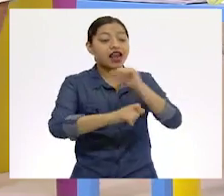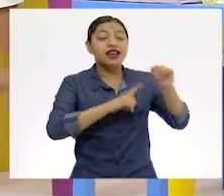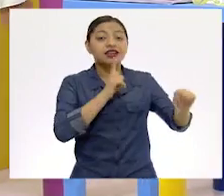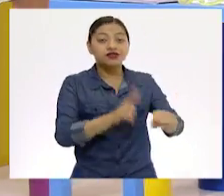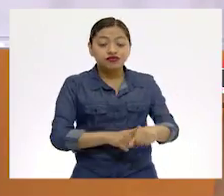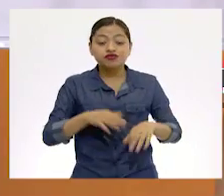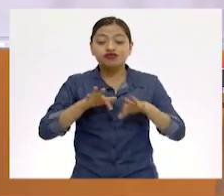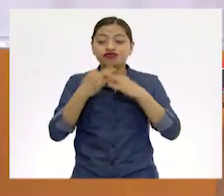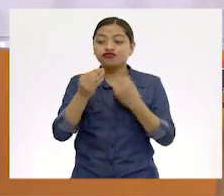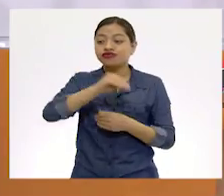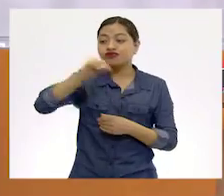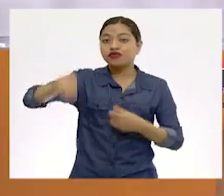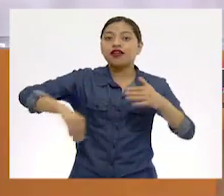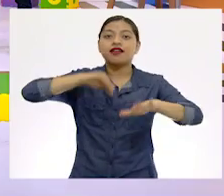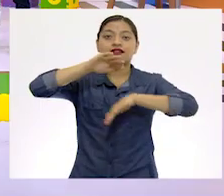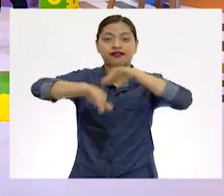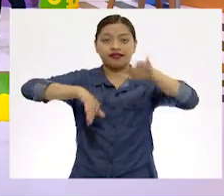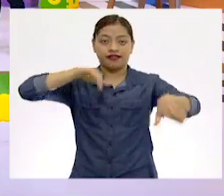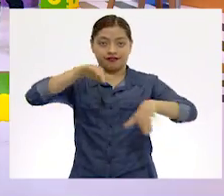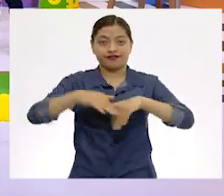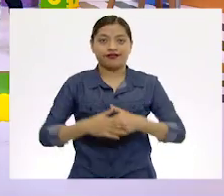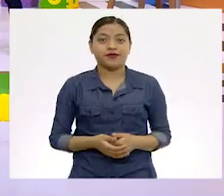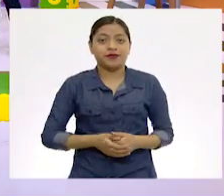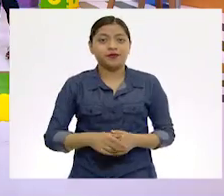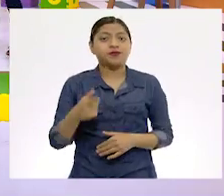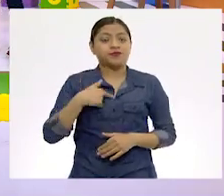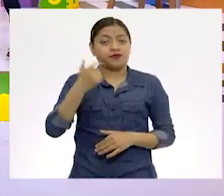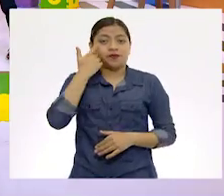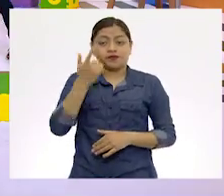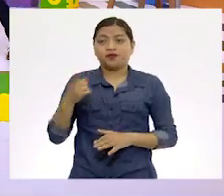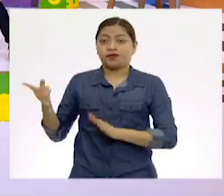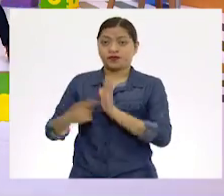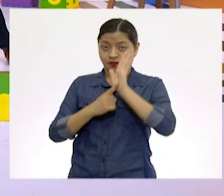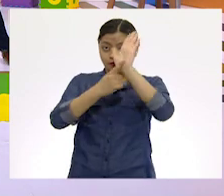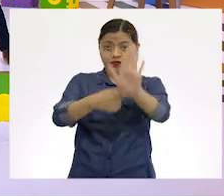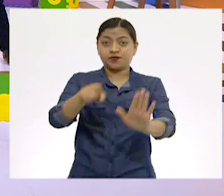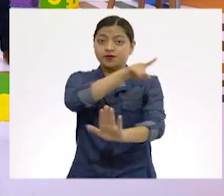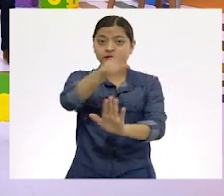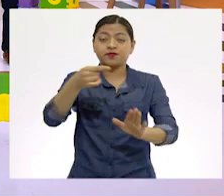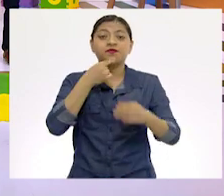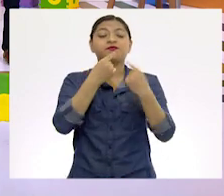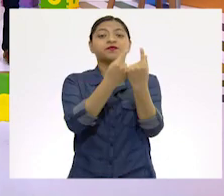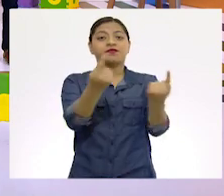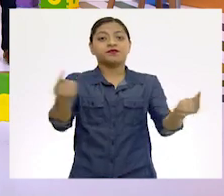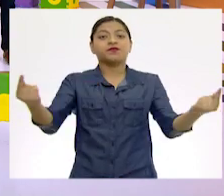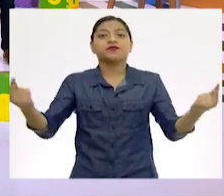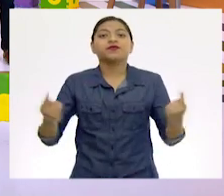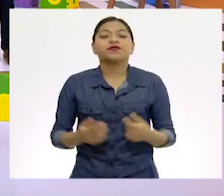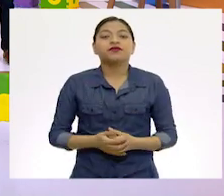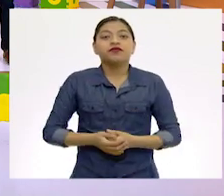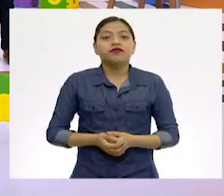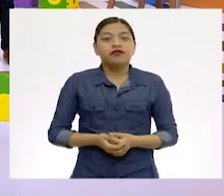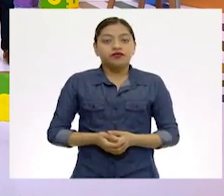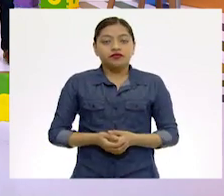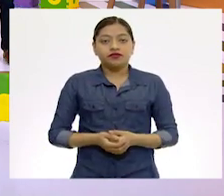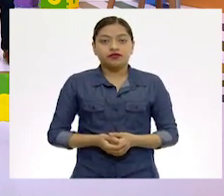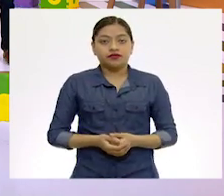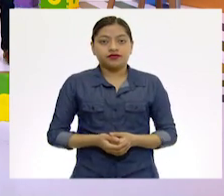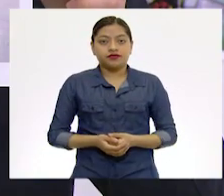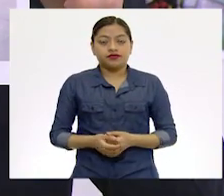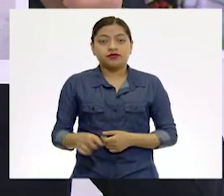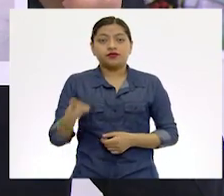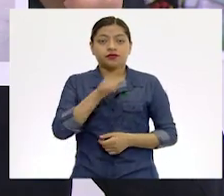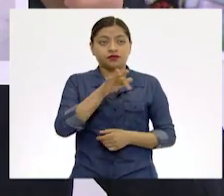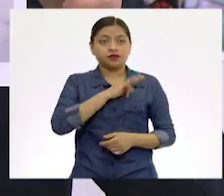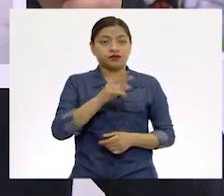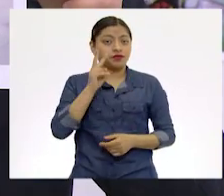nadando. Y entonces, quiero, Eric, que les muestres este animal a los niña, a las niñas y a los niños ahí en casa para que